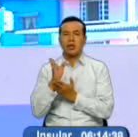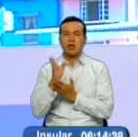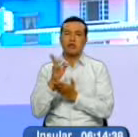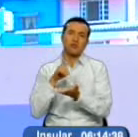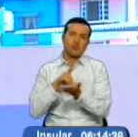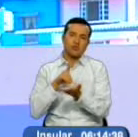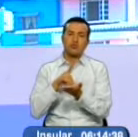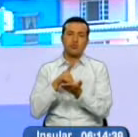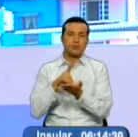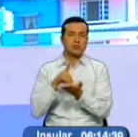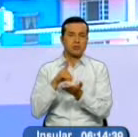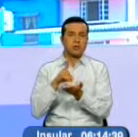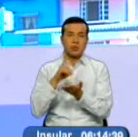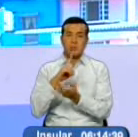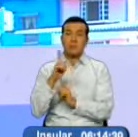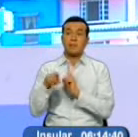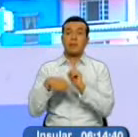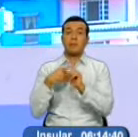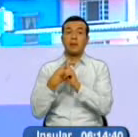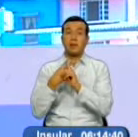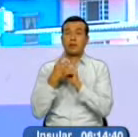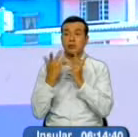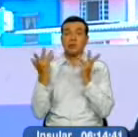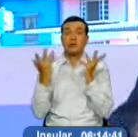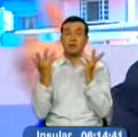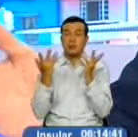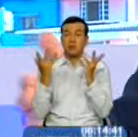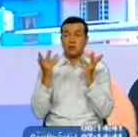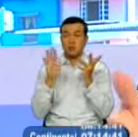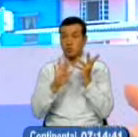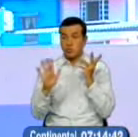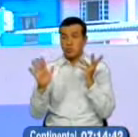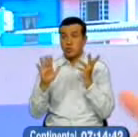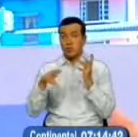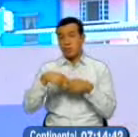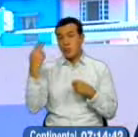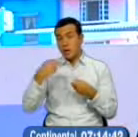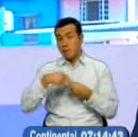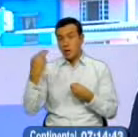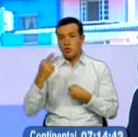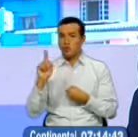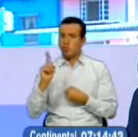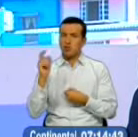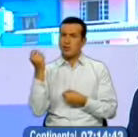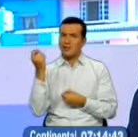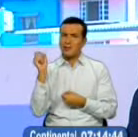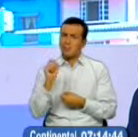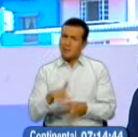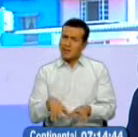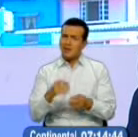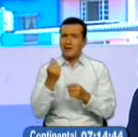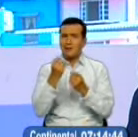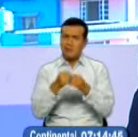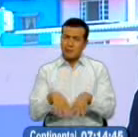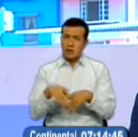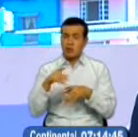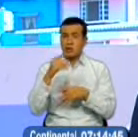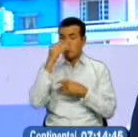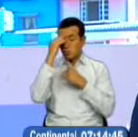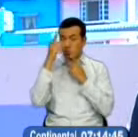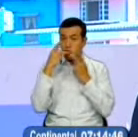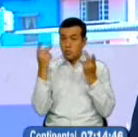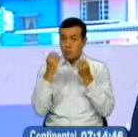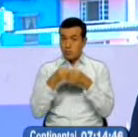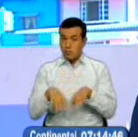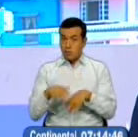trabajar mucho en la tasa de retención, que se llama, para que no haya la deserción, que es muy costosa en términos de educación pública. Ahora, y eso